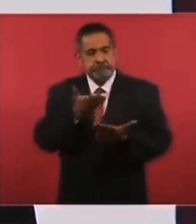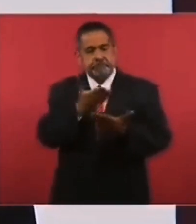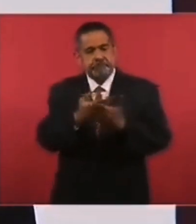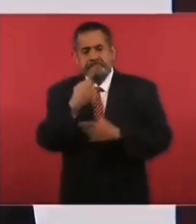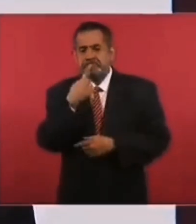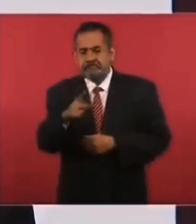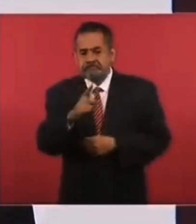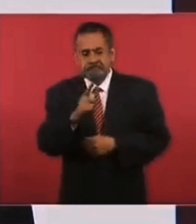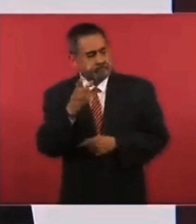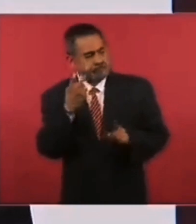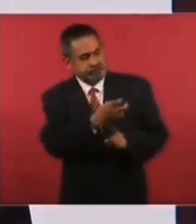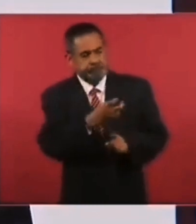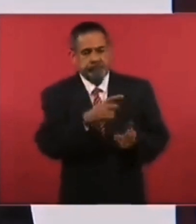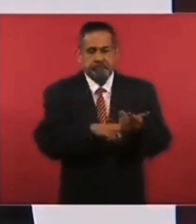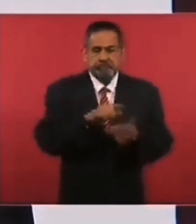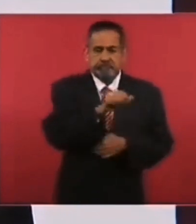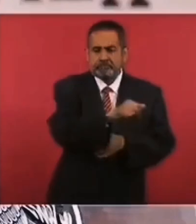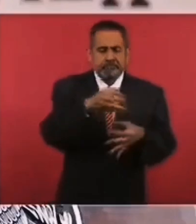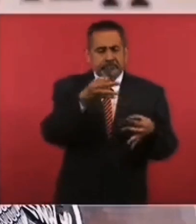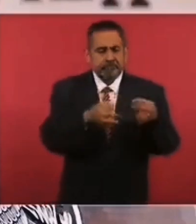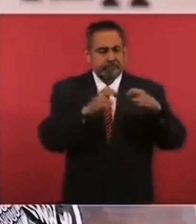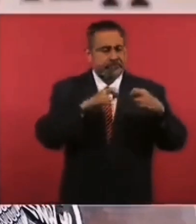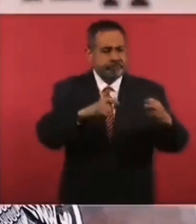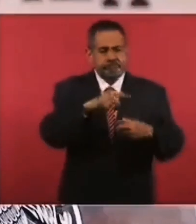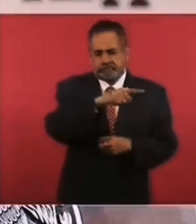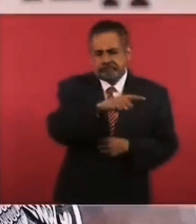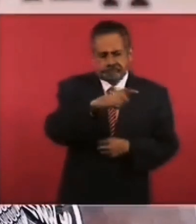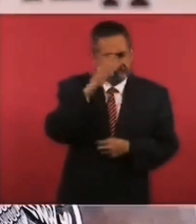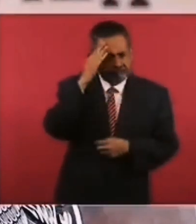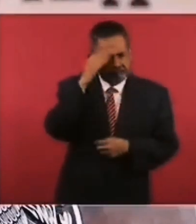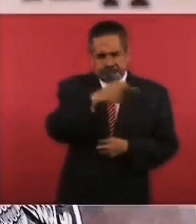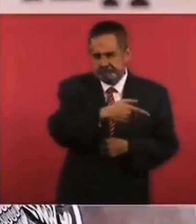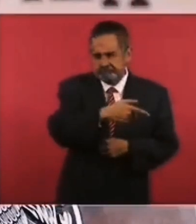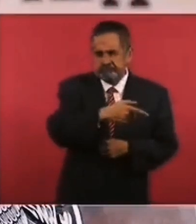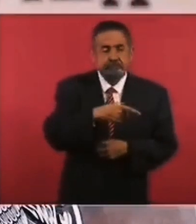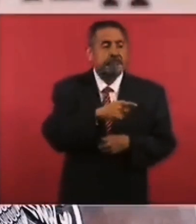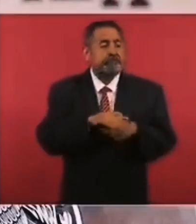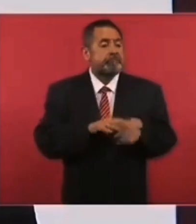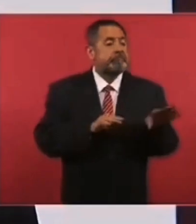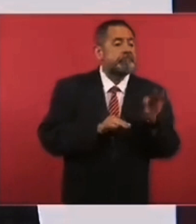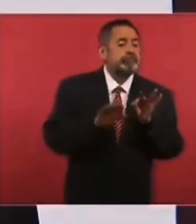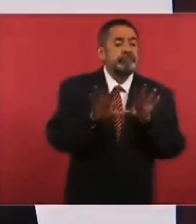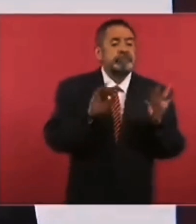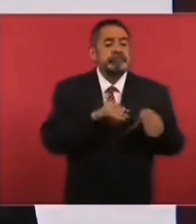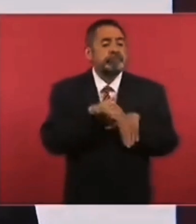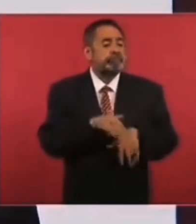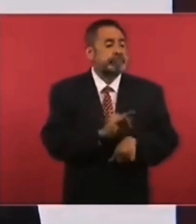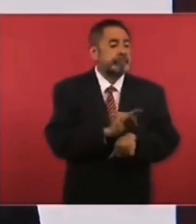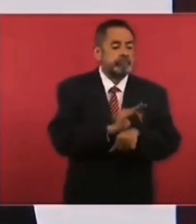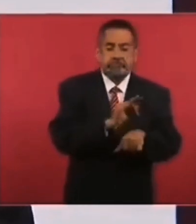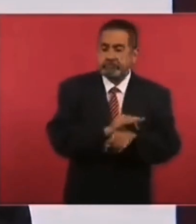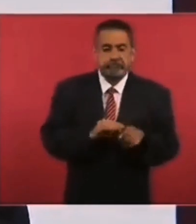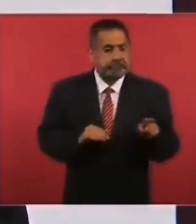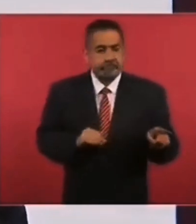en contra del ministro por este actuar. Este estilo de actuación selectiva, dirigida y controlada